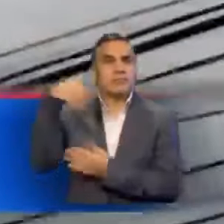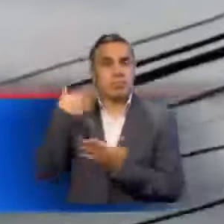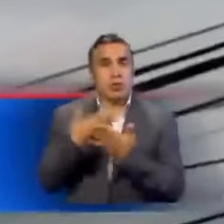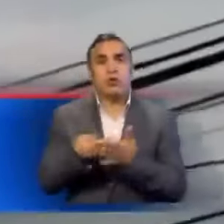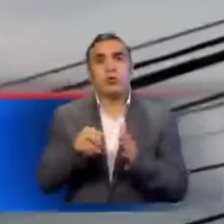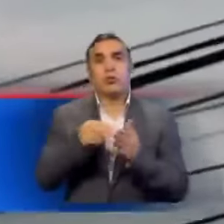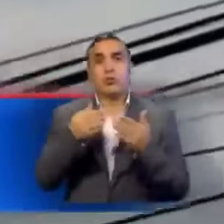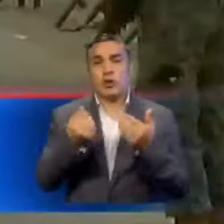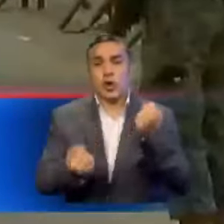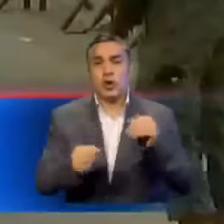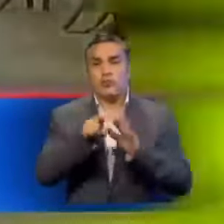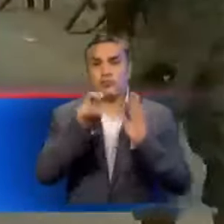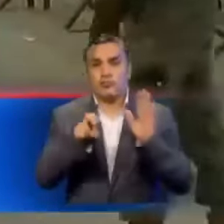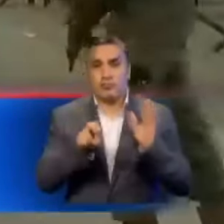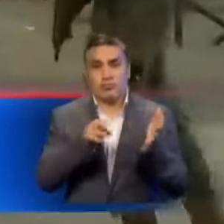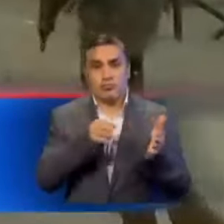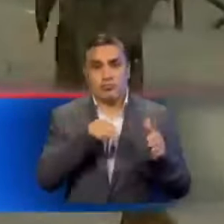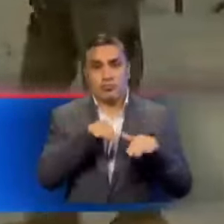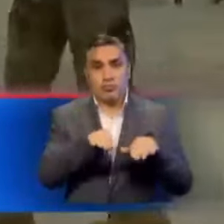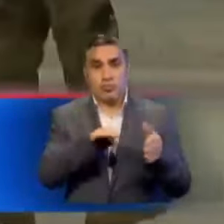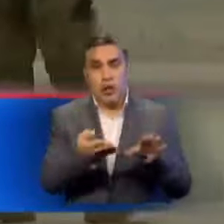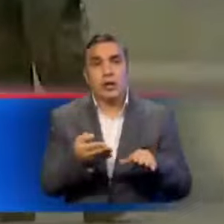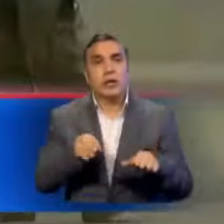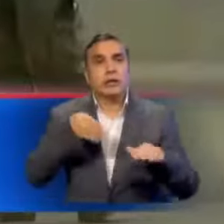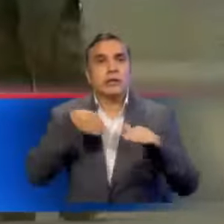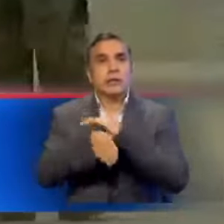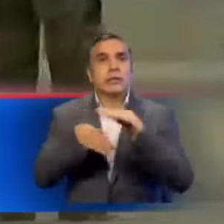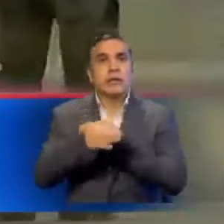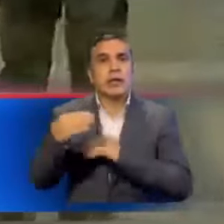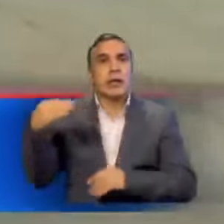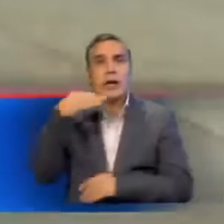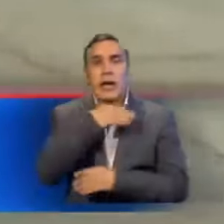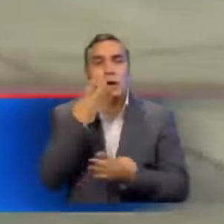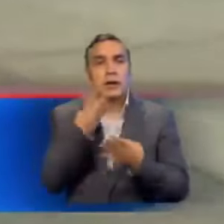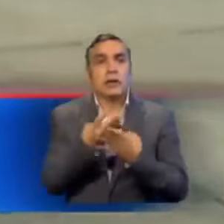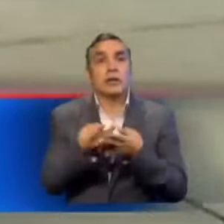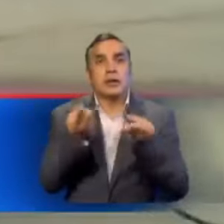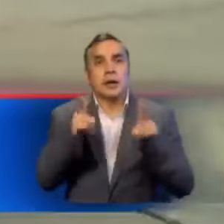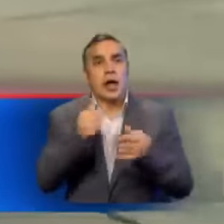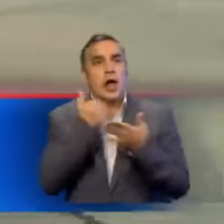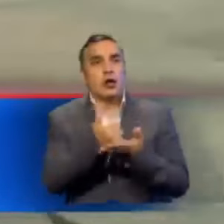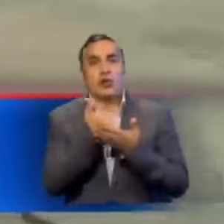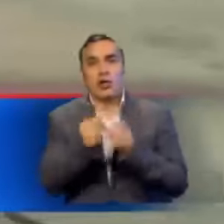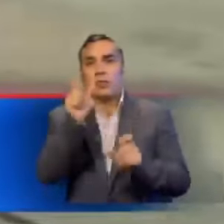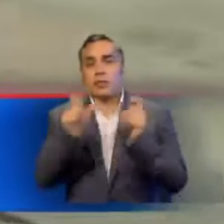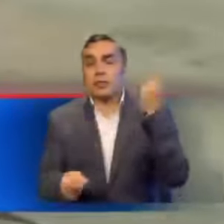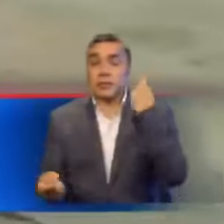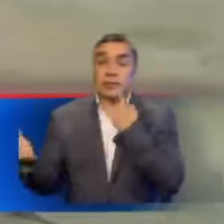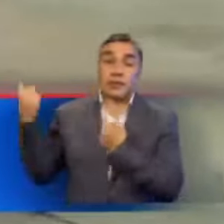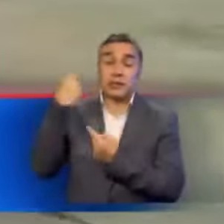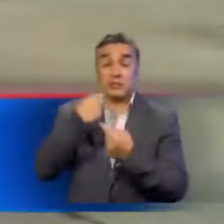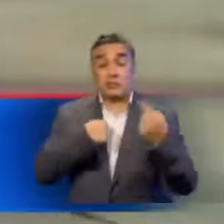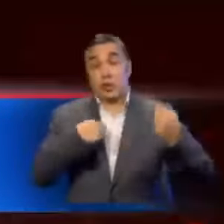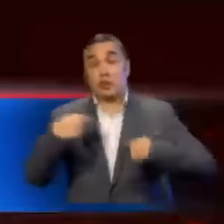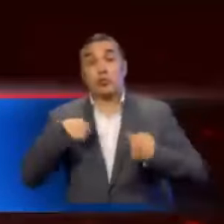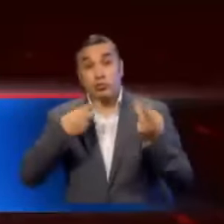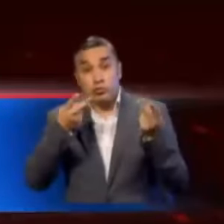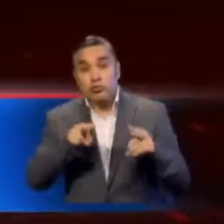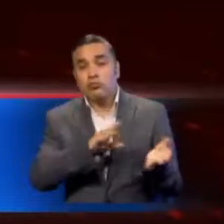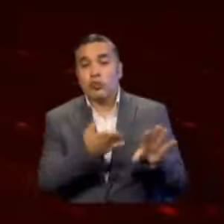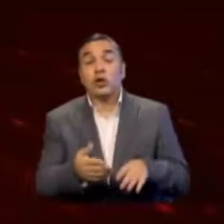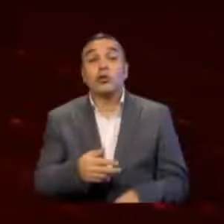medicina legal ingresaban de emergencia a la penitenciaría del litoral a dar auxilio a decenas de reos, heridos y fallecidos. La guerra entre